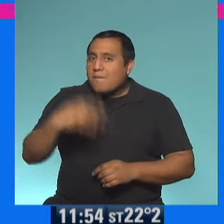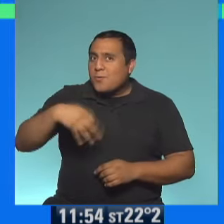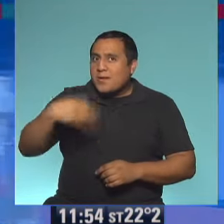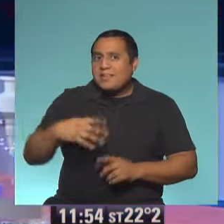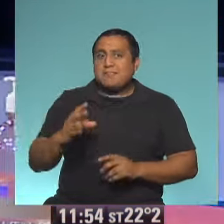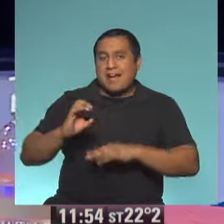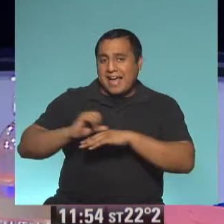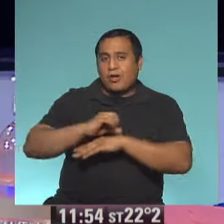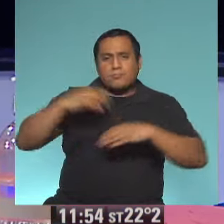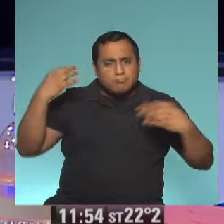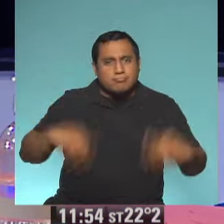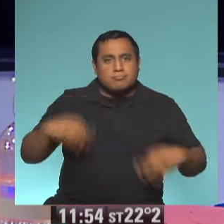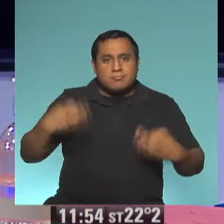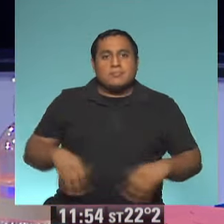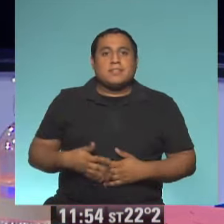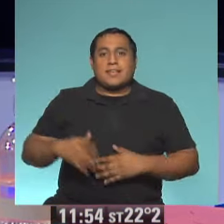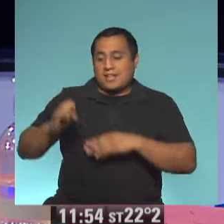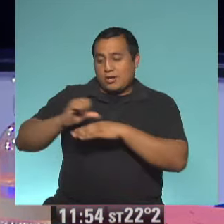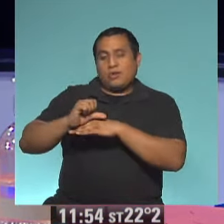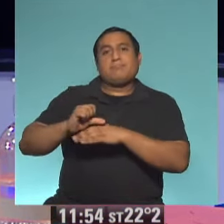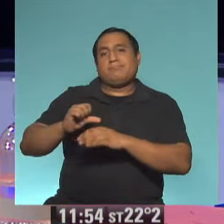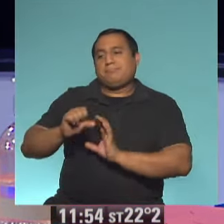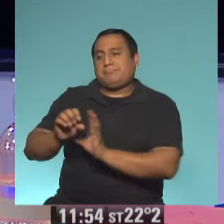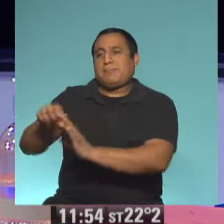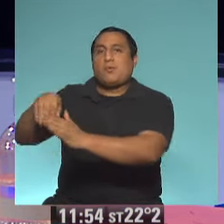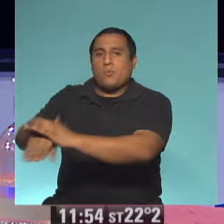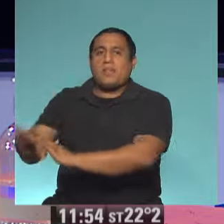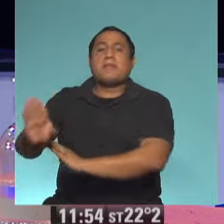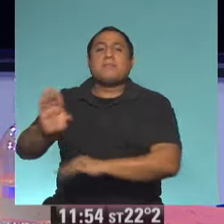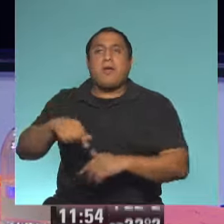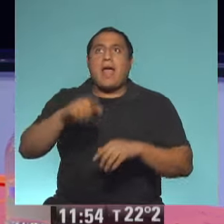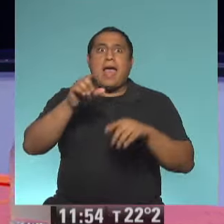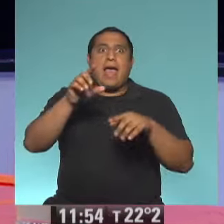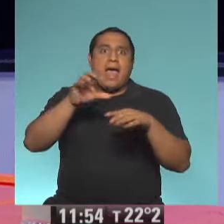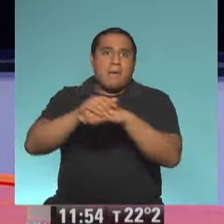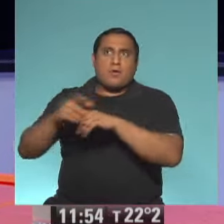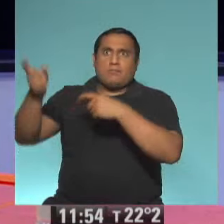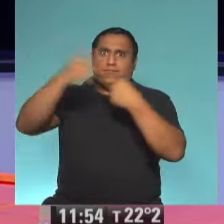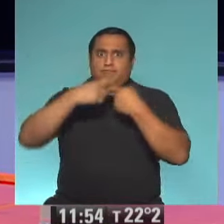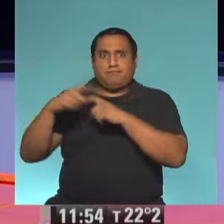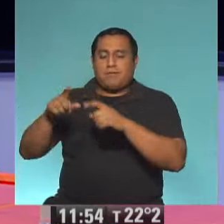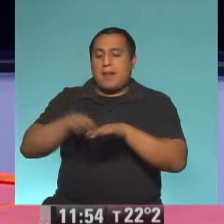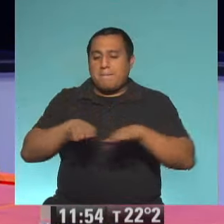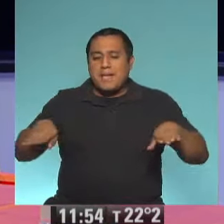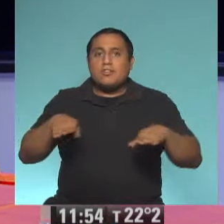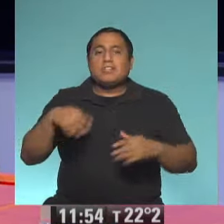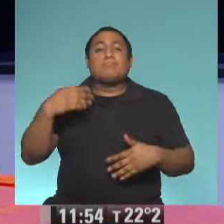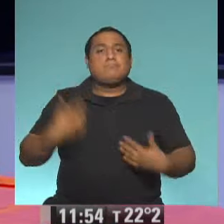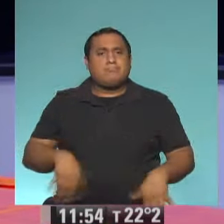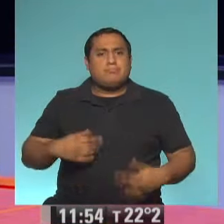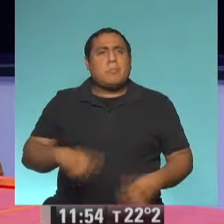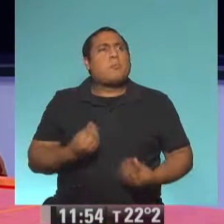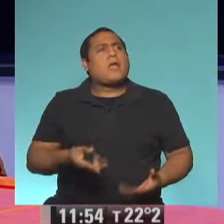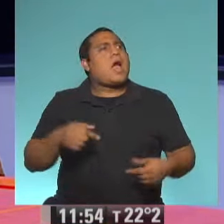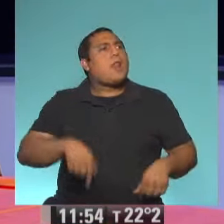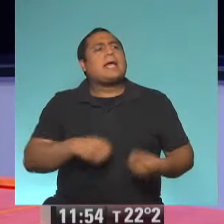Esos caracoles, caracolín, ya lo guardamos. Pero siguen acá nuestros amigos y acá estamos con la mesa de trabajo otra vez. Porque, ¿qué vamos a